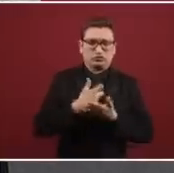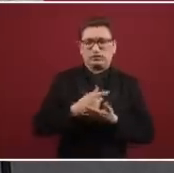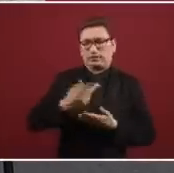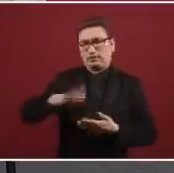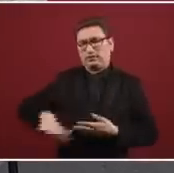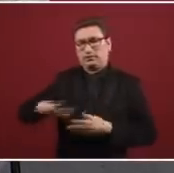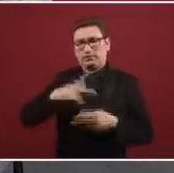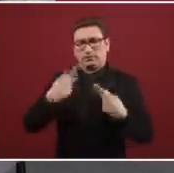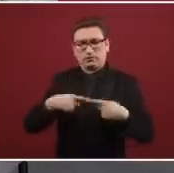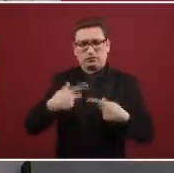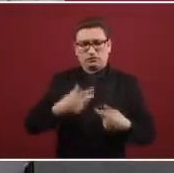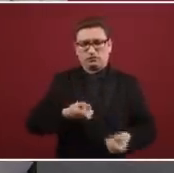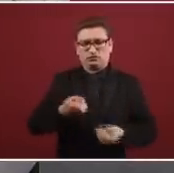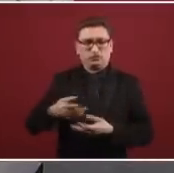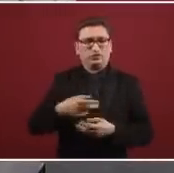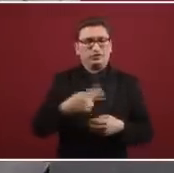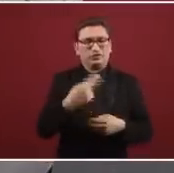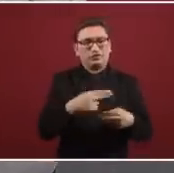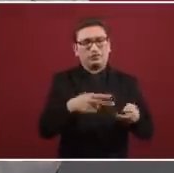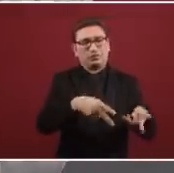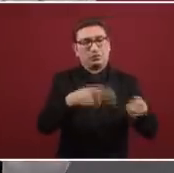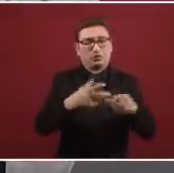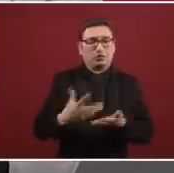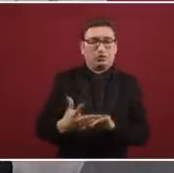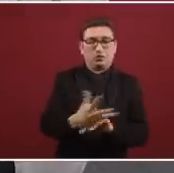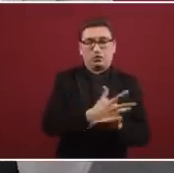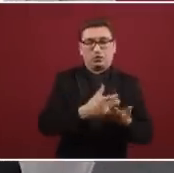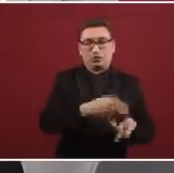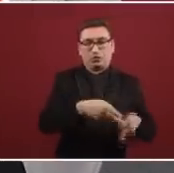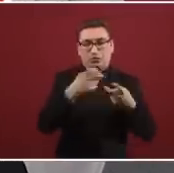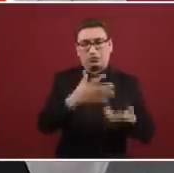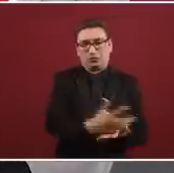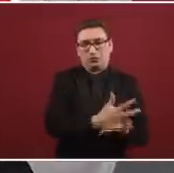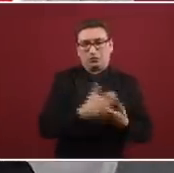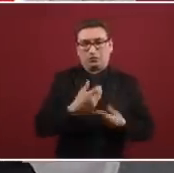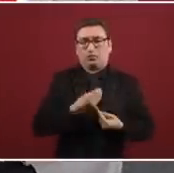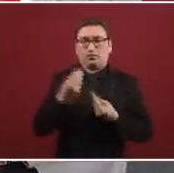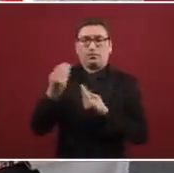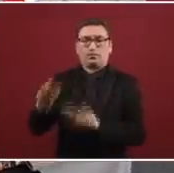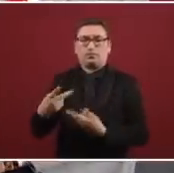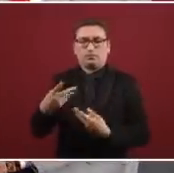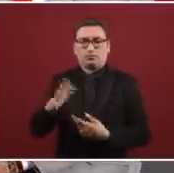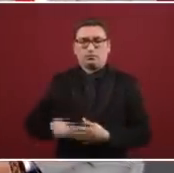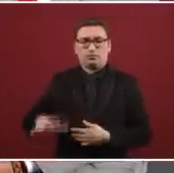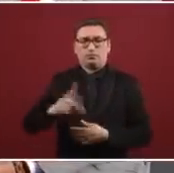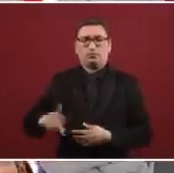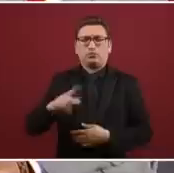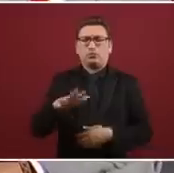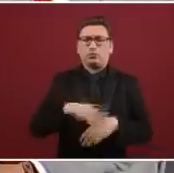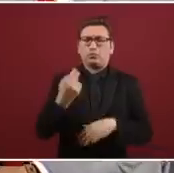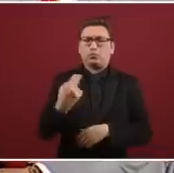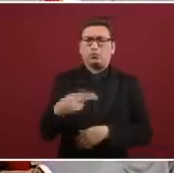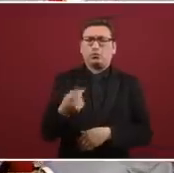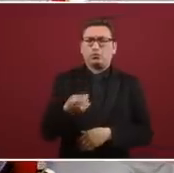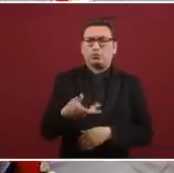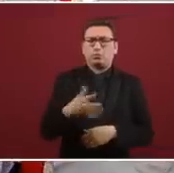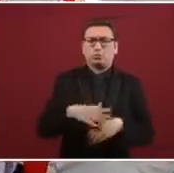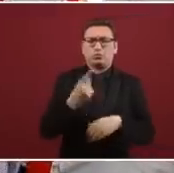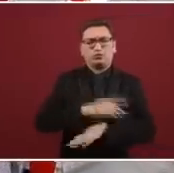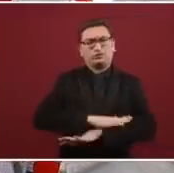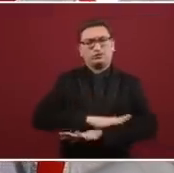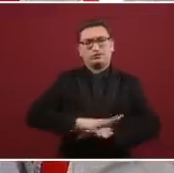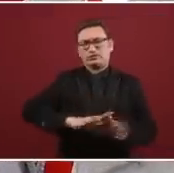que es un nombre muy peculiar. Quisimos que fuese así porque ya